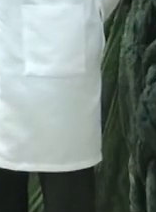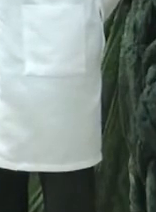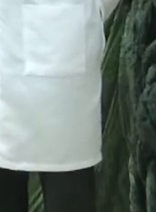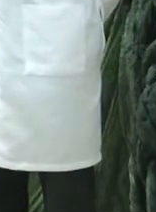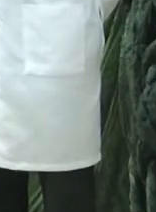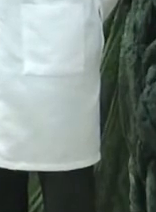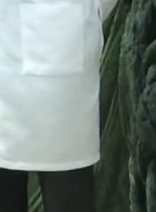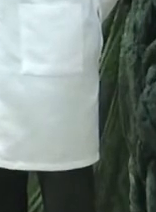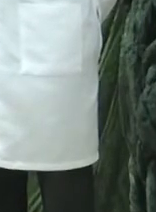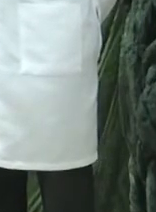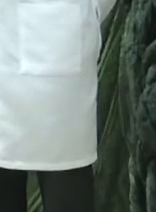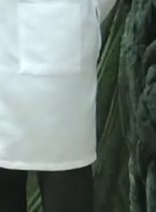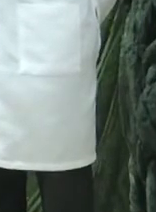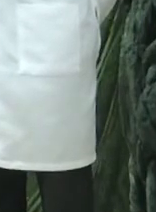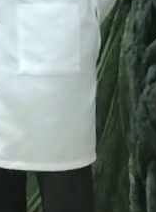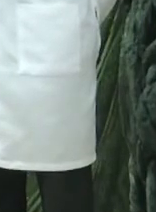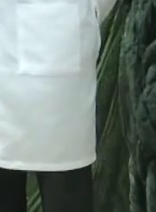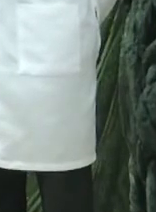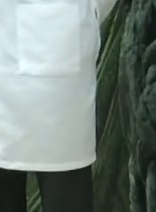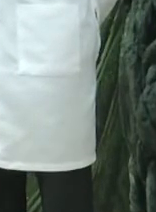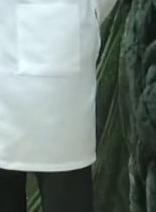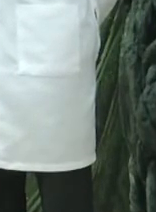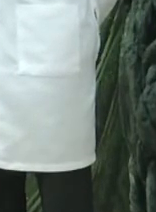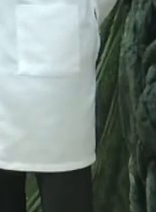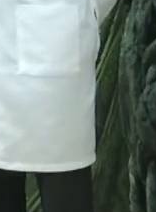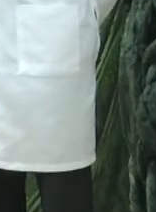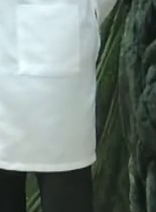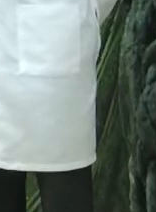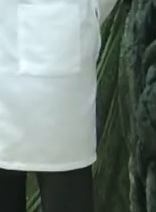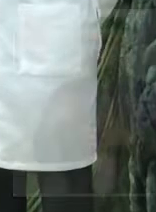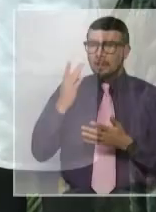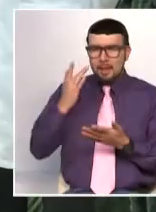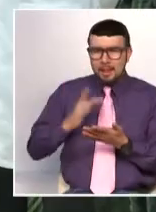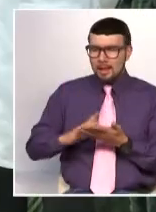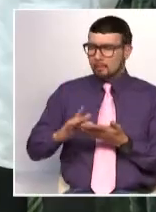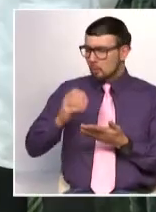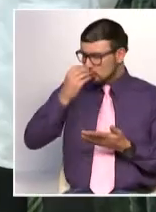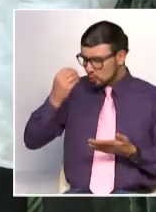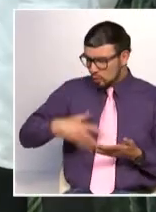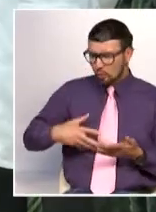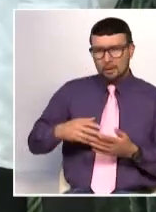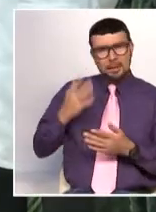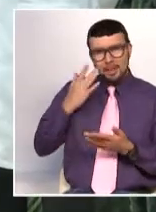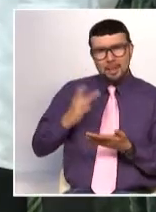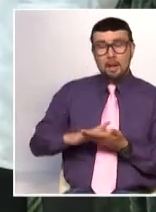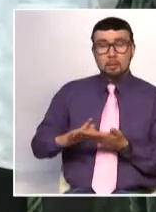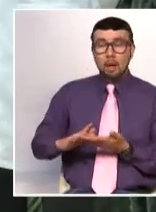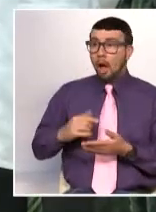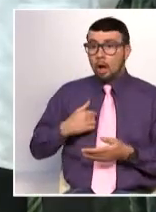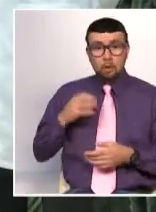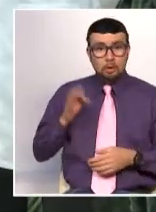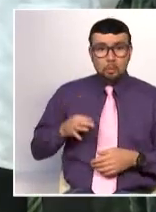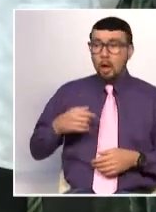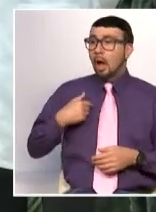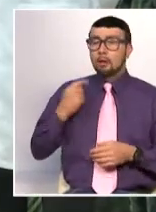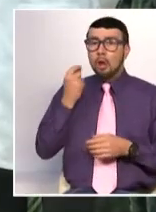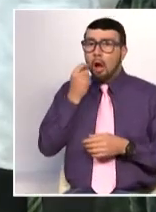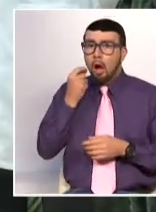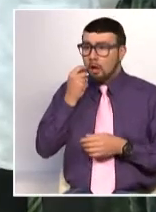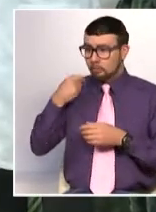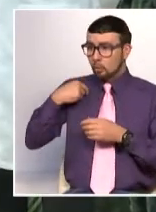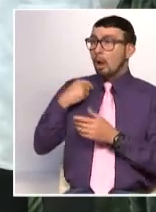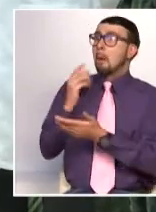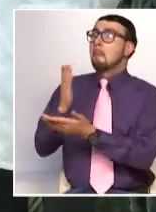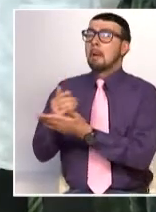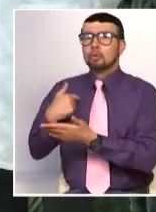y diferentes protocolos de desintoxicación no es conveniente salir corriendo a cambiarse las cartas por cambiar hay que